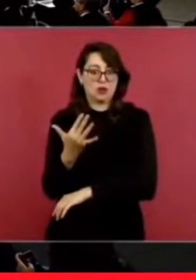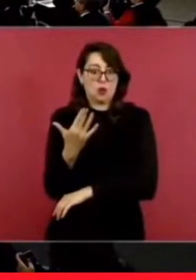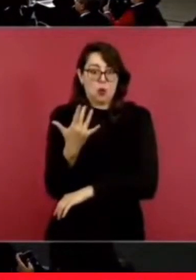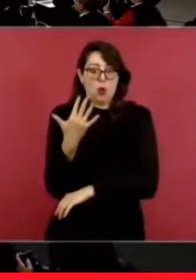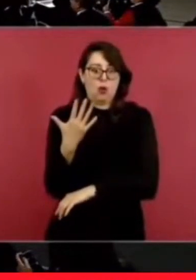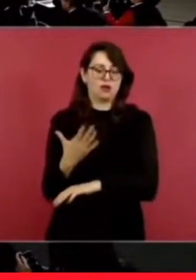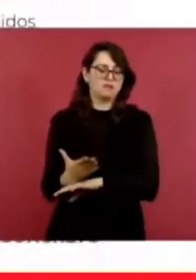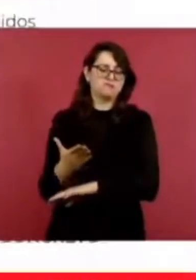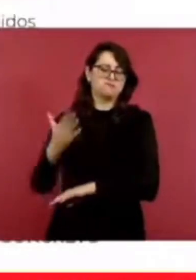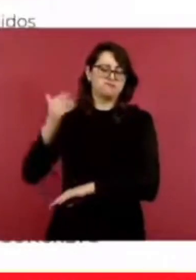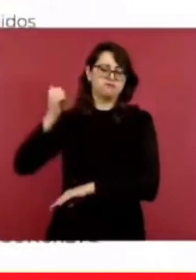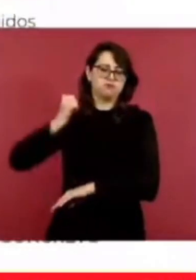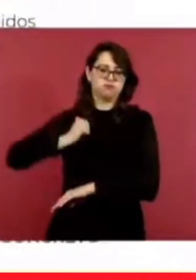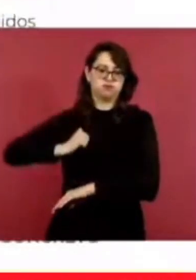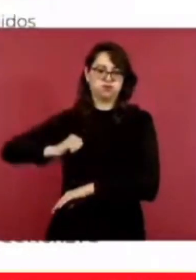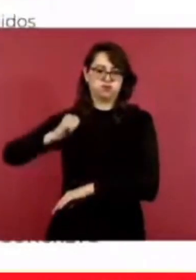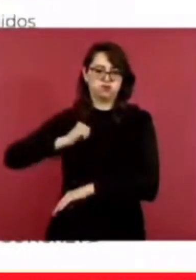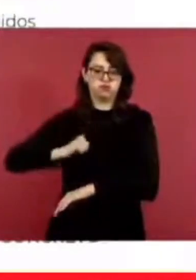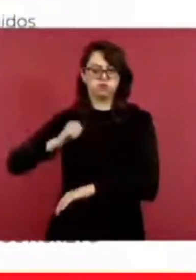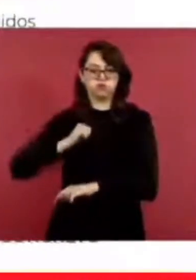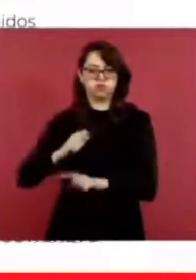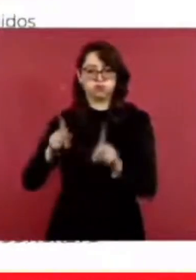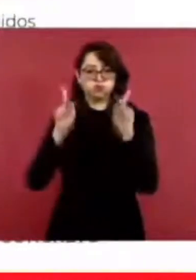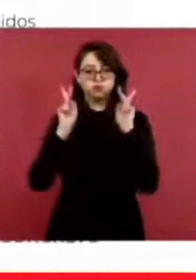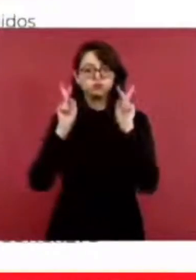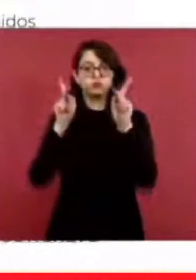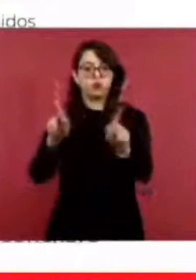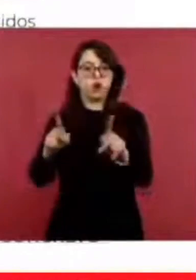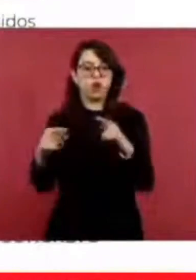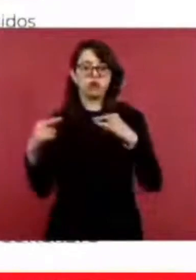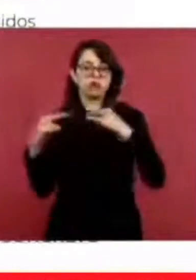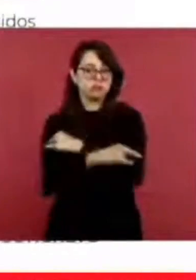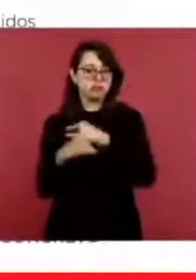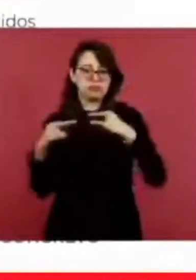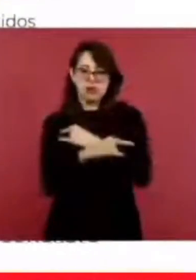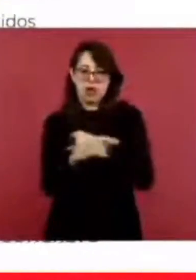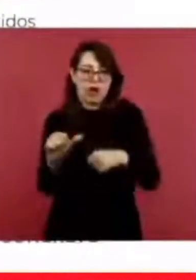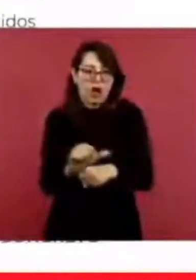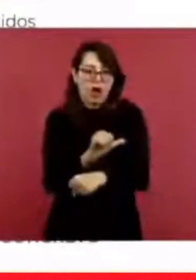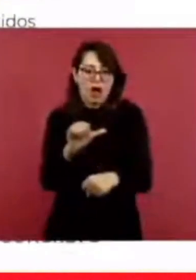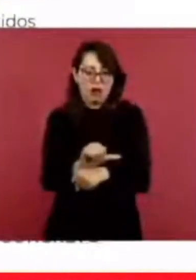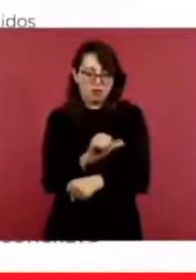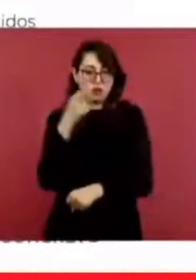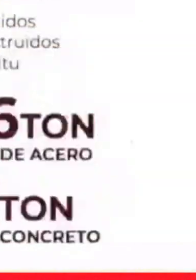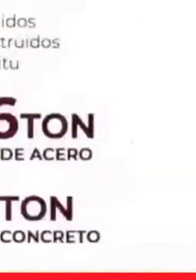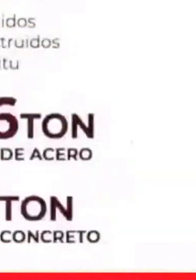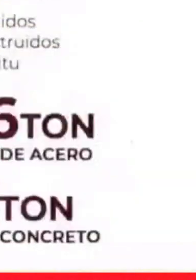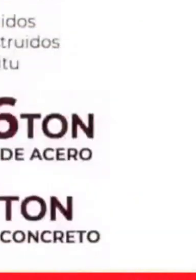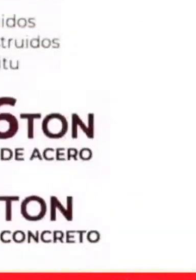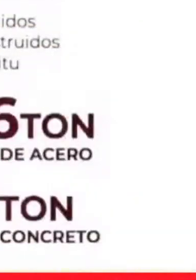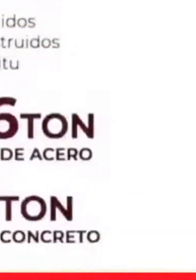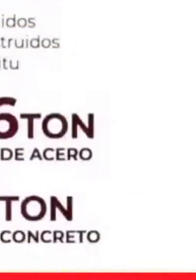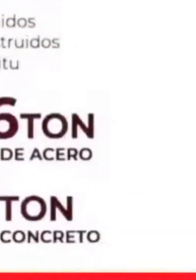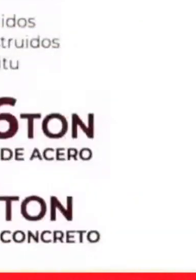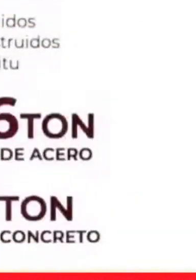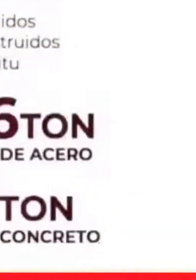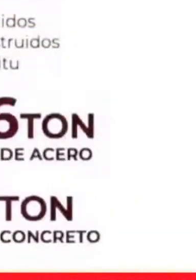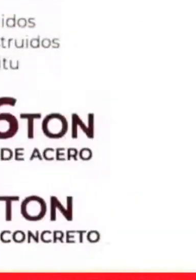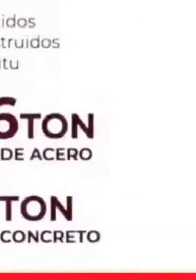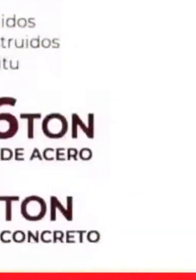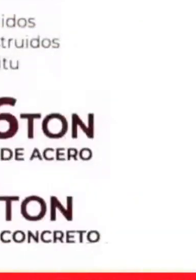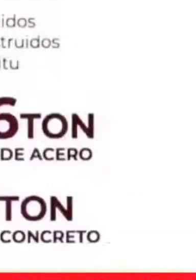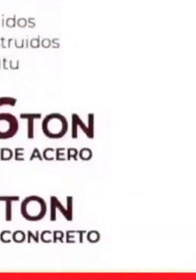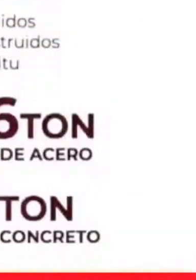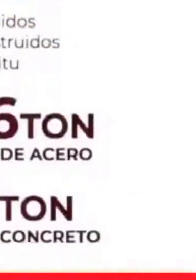ese entonces para conectar a la región tan importante que se empezaba a desarrollar, que era la región de